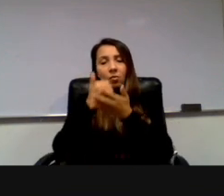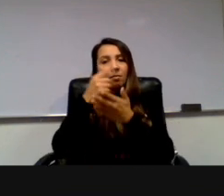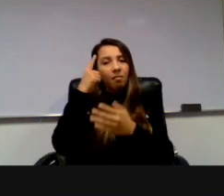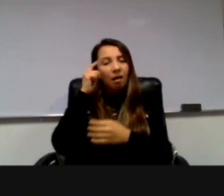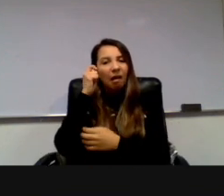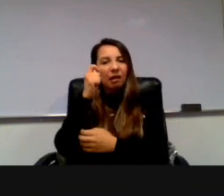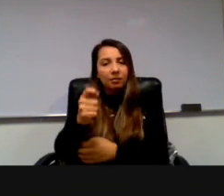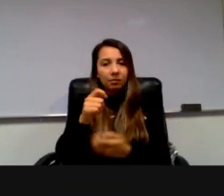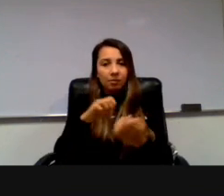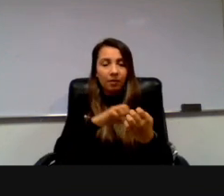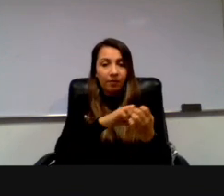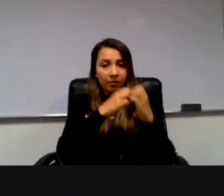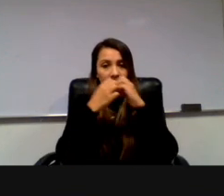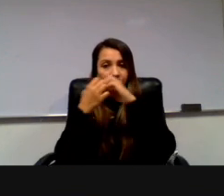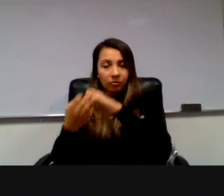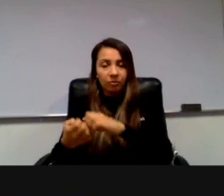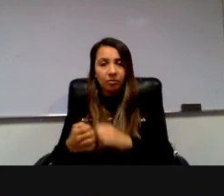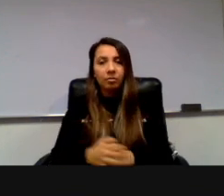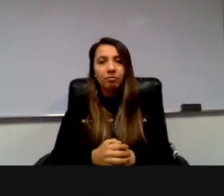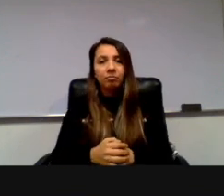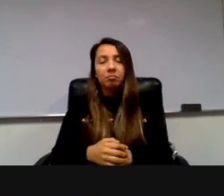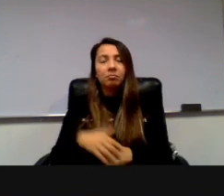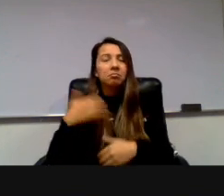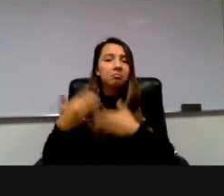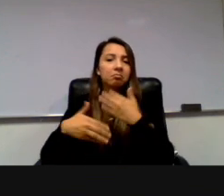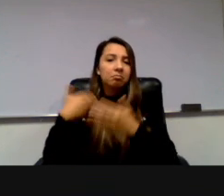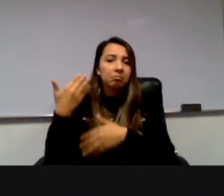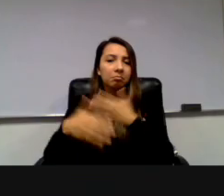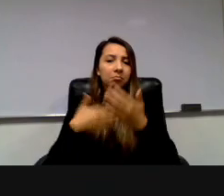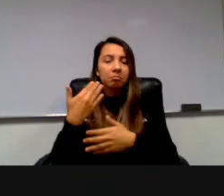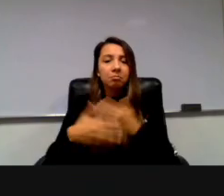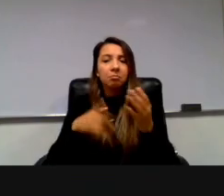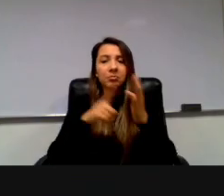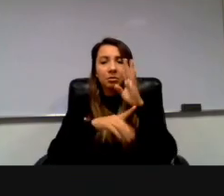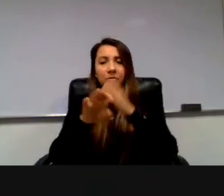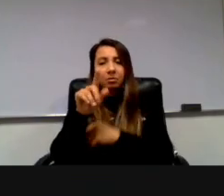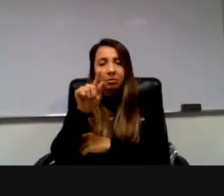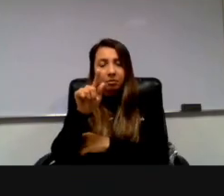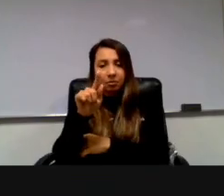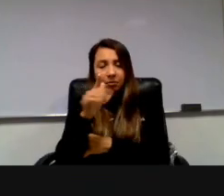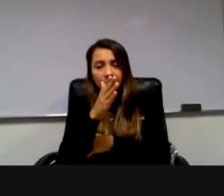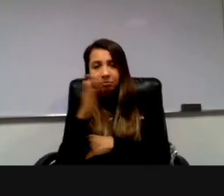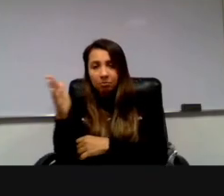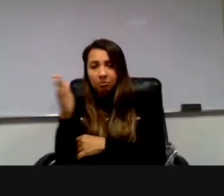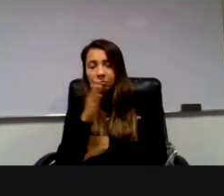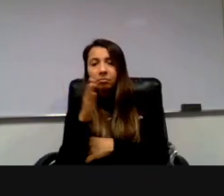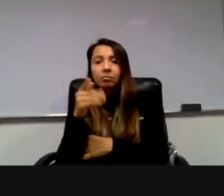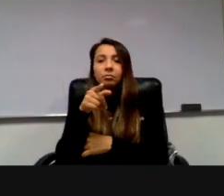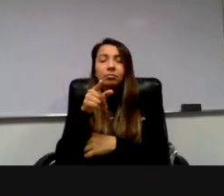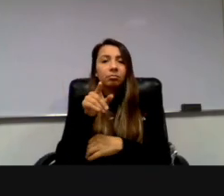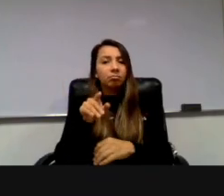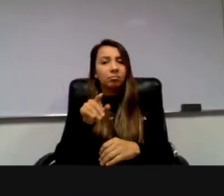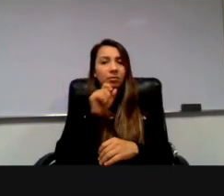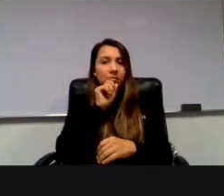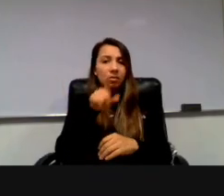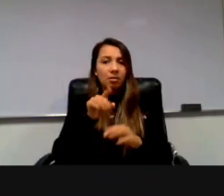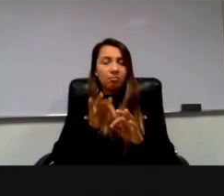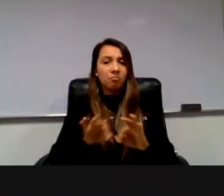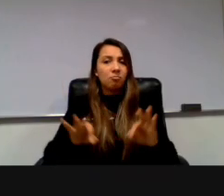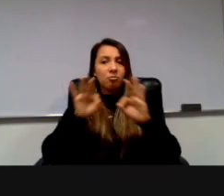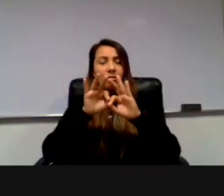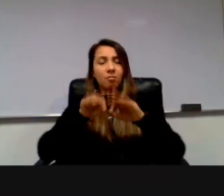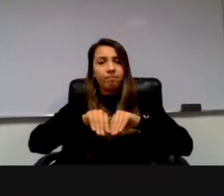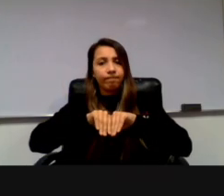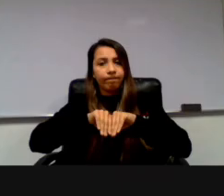evolución. Por allá de los 70s hubo otra revolución muy importante, y aquí están